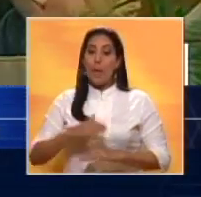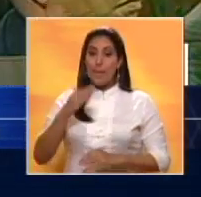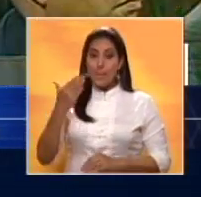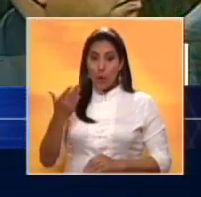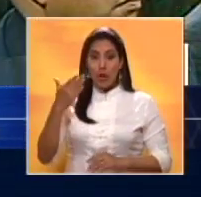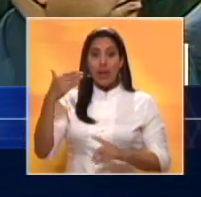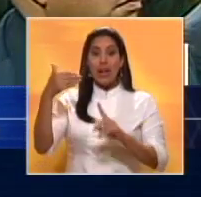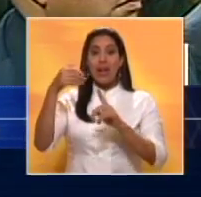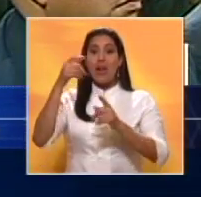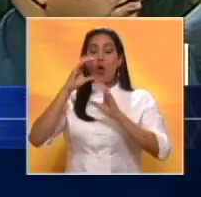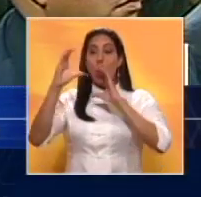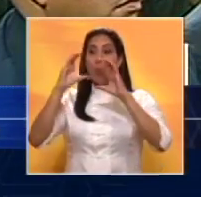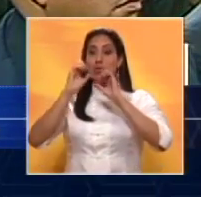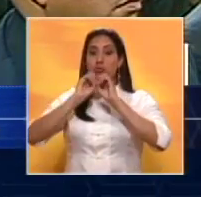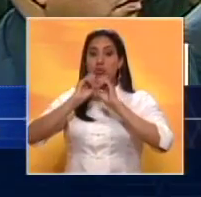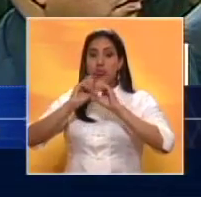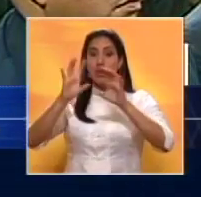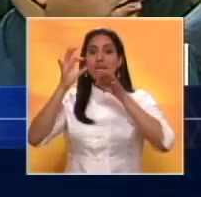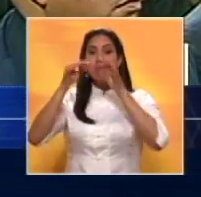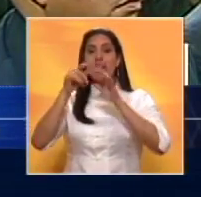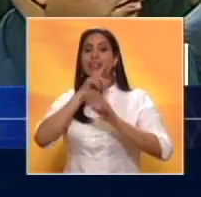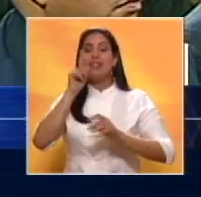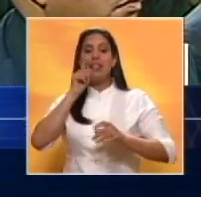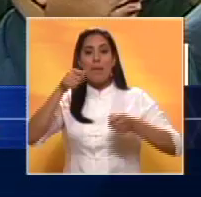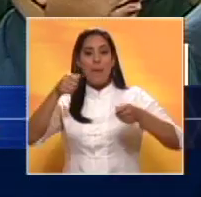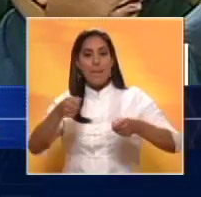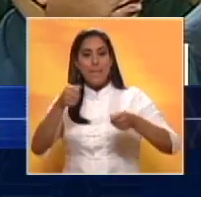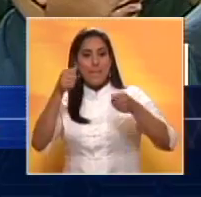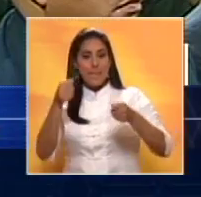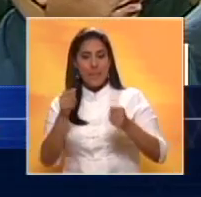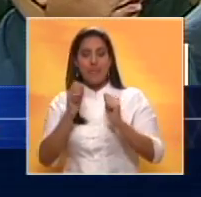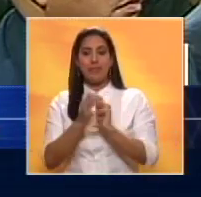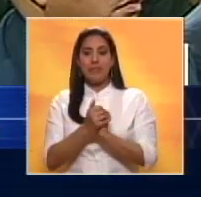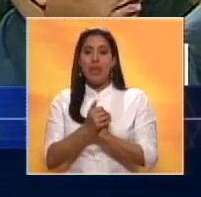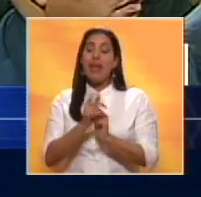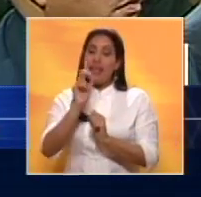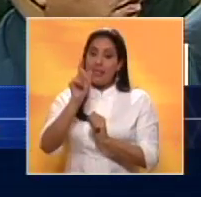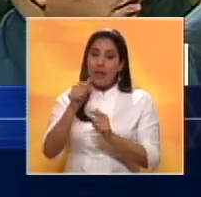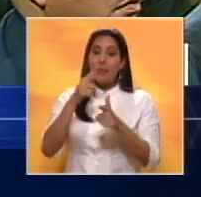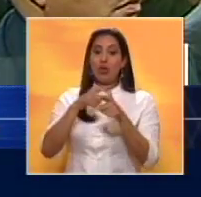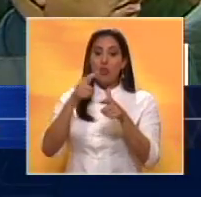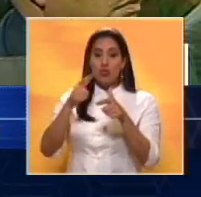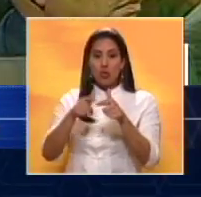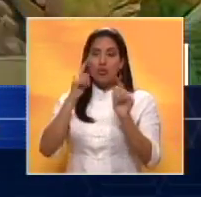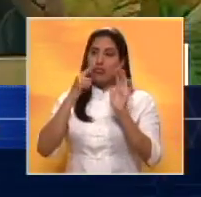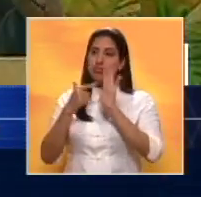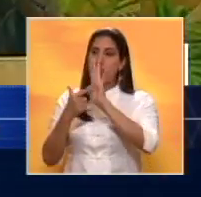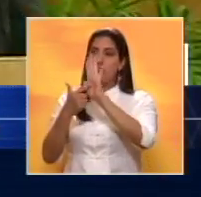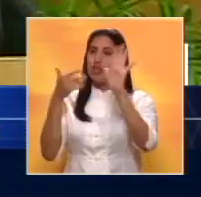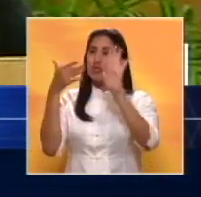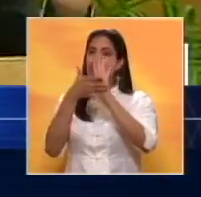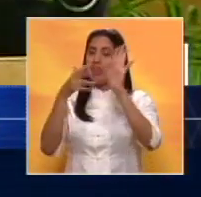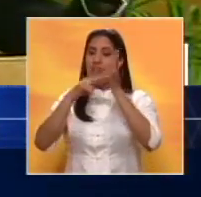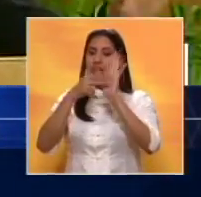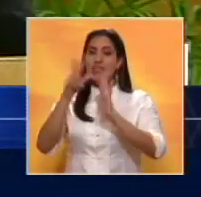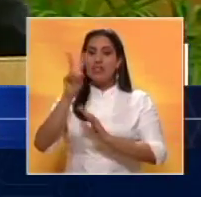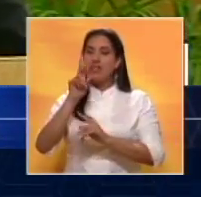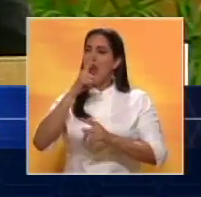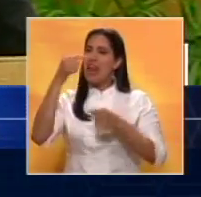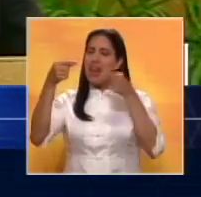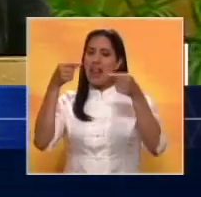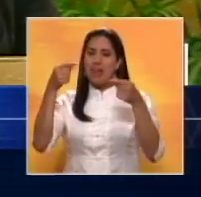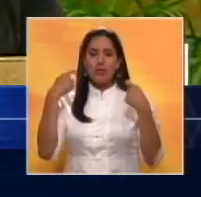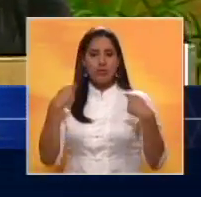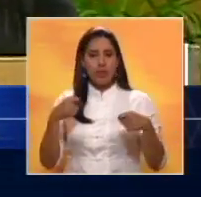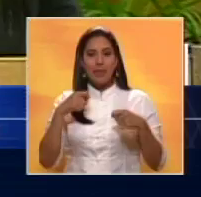porque ese linchamiento mediático le habla a los llamados mercados. Y así entonces esa imagen sobre Venezuela, muy